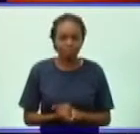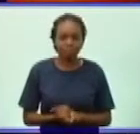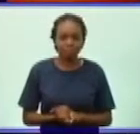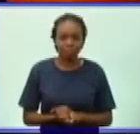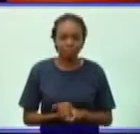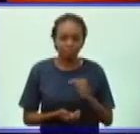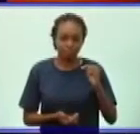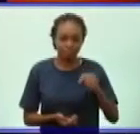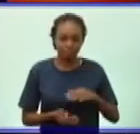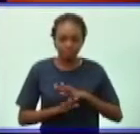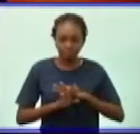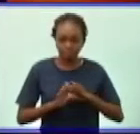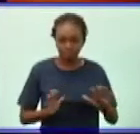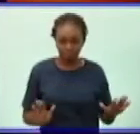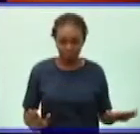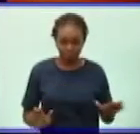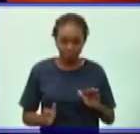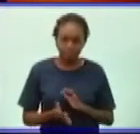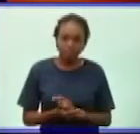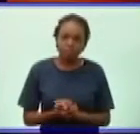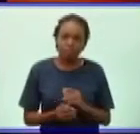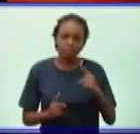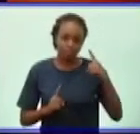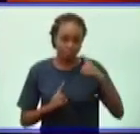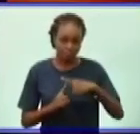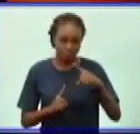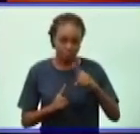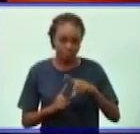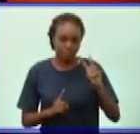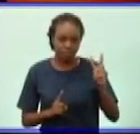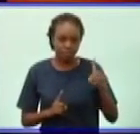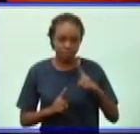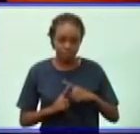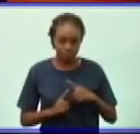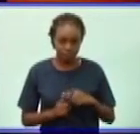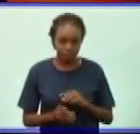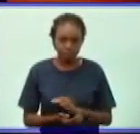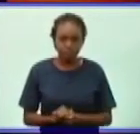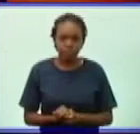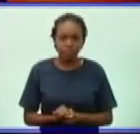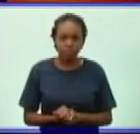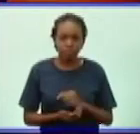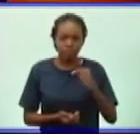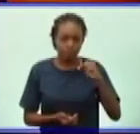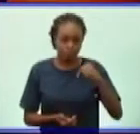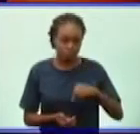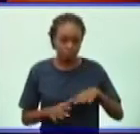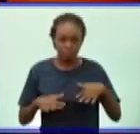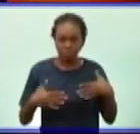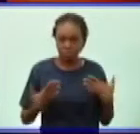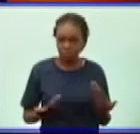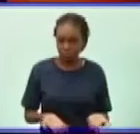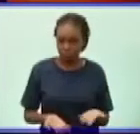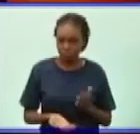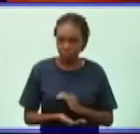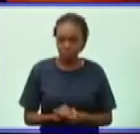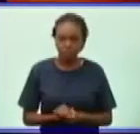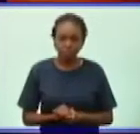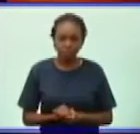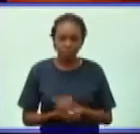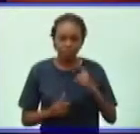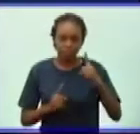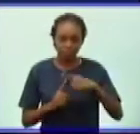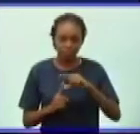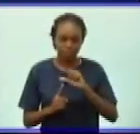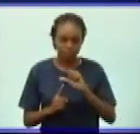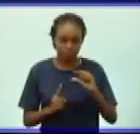aquí el análisis que realizamos de estas dos tareas. ¿Y qué vamos a dar en el encuentro de hoy? Bueno, el tema de nuestro